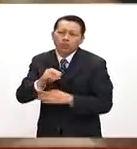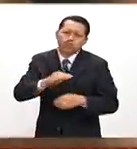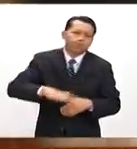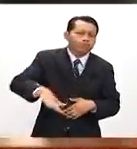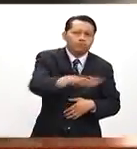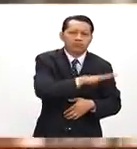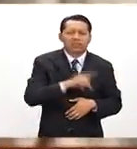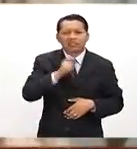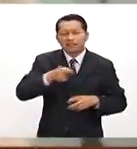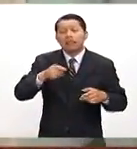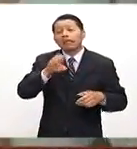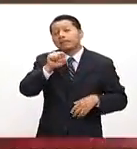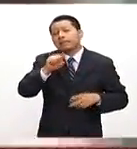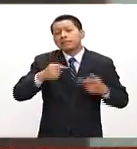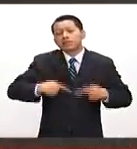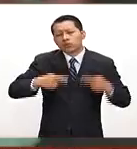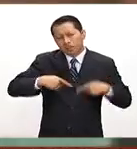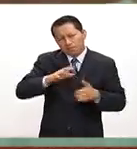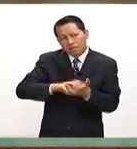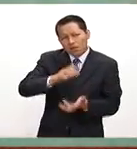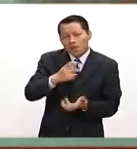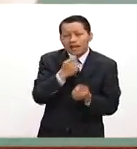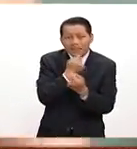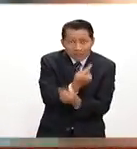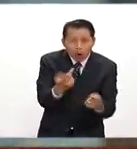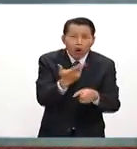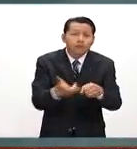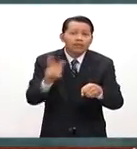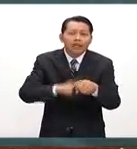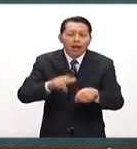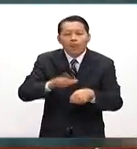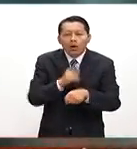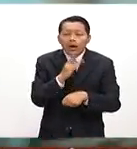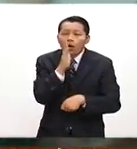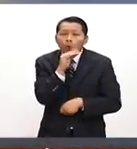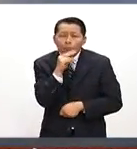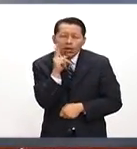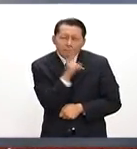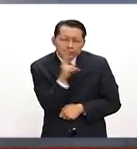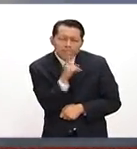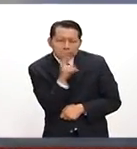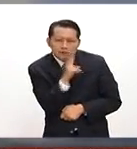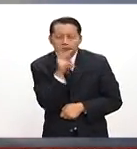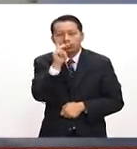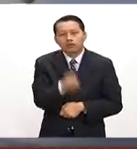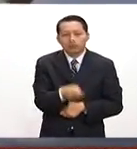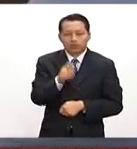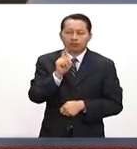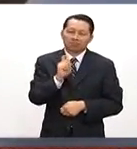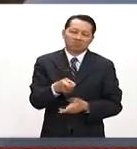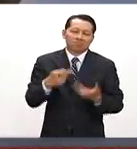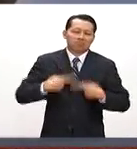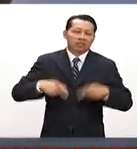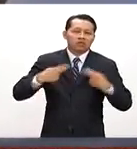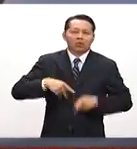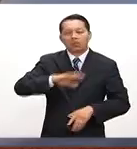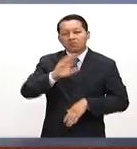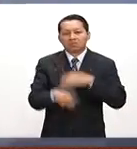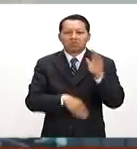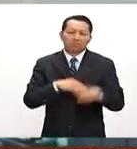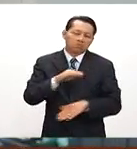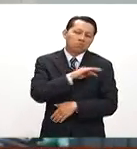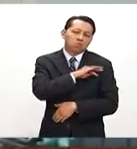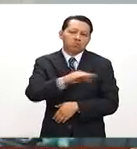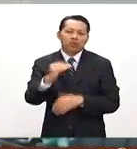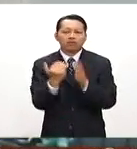personas, la mayoría niños, fueron hospitalizados por asfixia. Los médicos no descartan que el número de víctimas podría